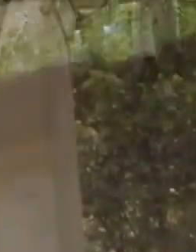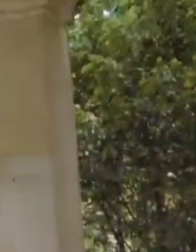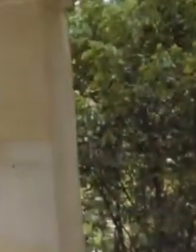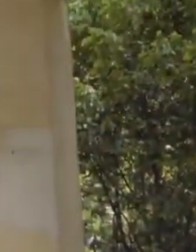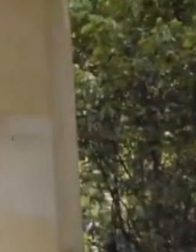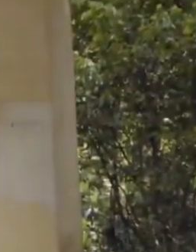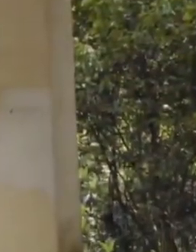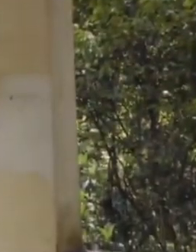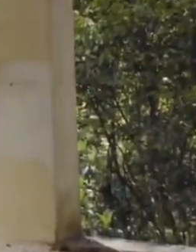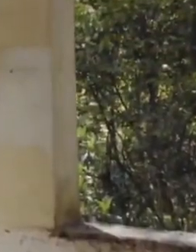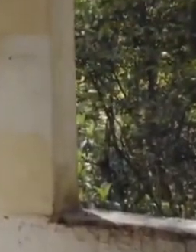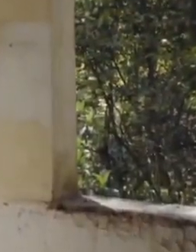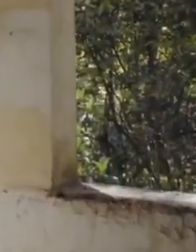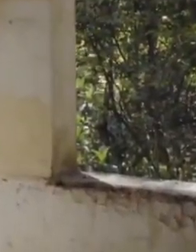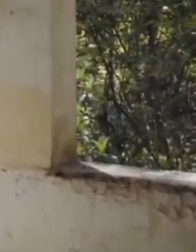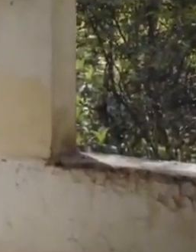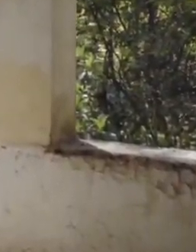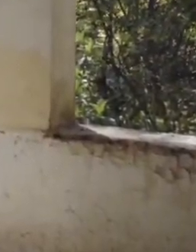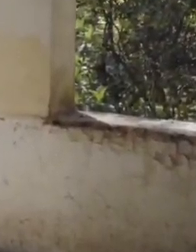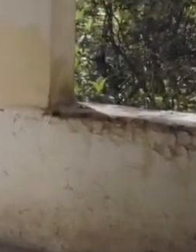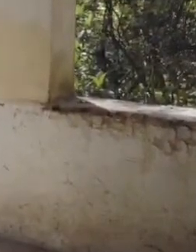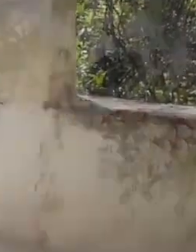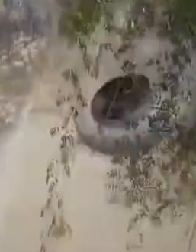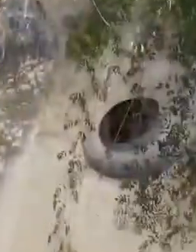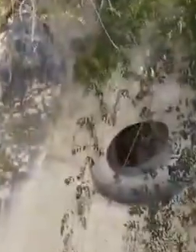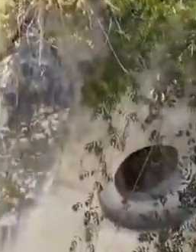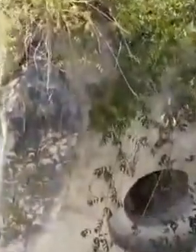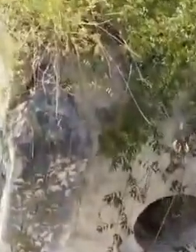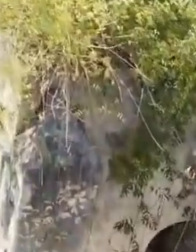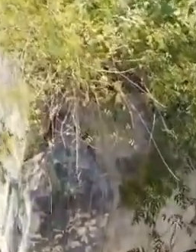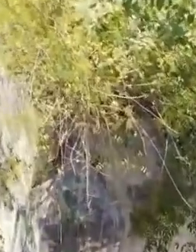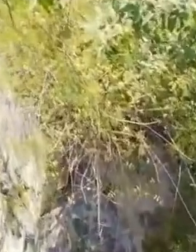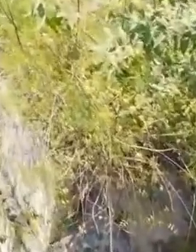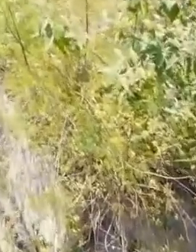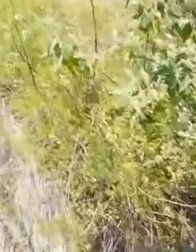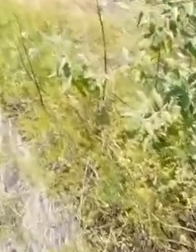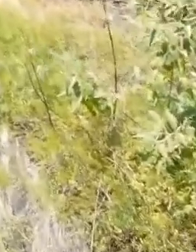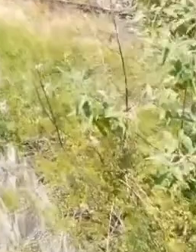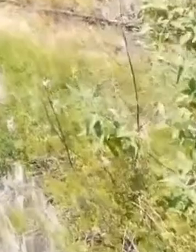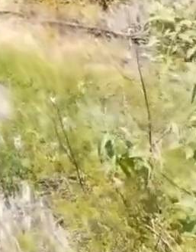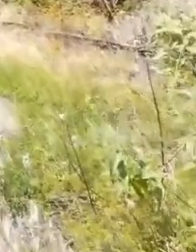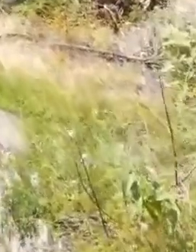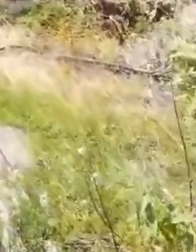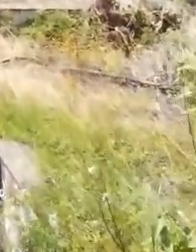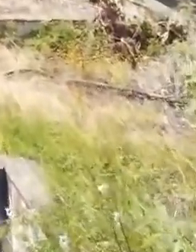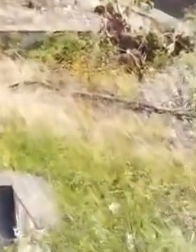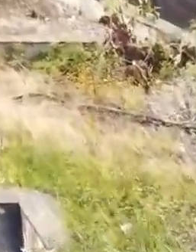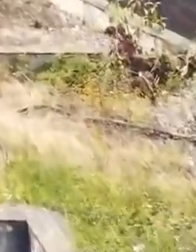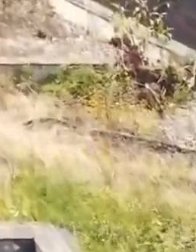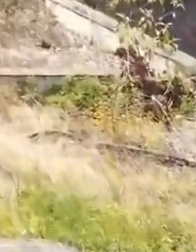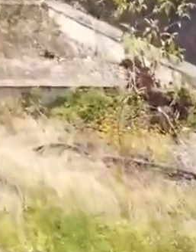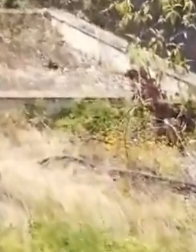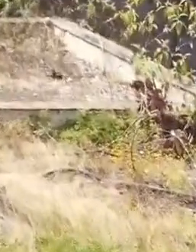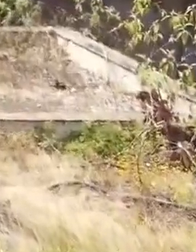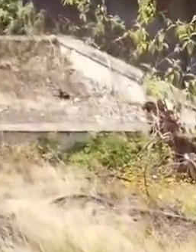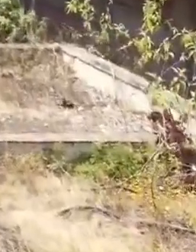se acondicionará para ser un espacio que rescate la medicina tradicional. También se restaurarán sus jardines y el manantial de Santa